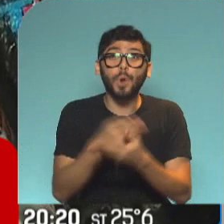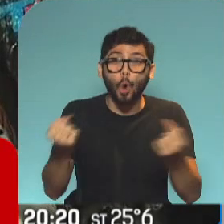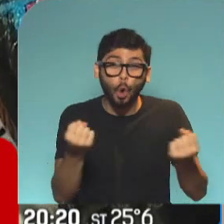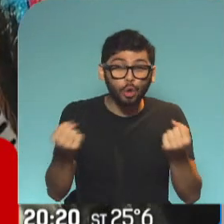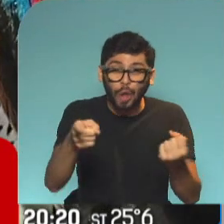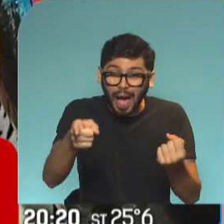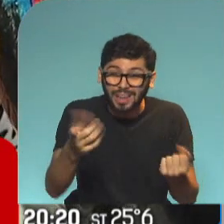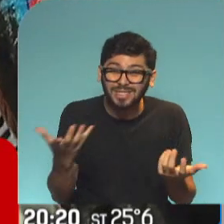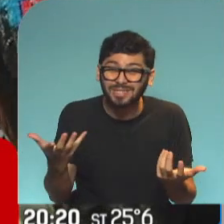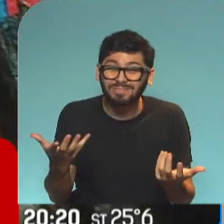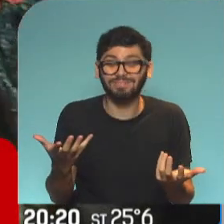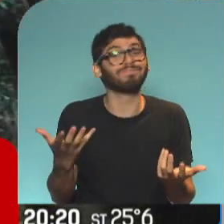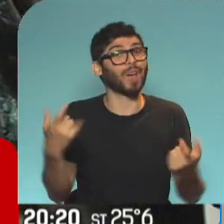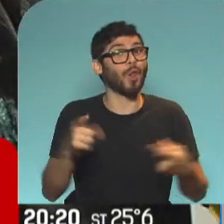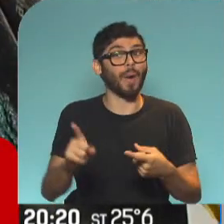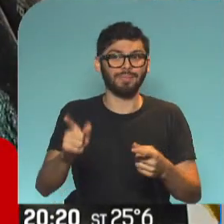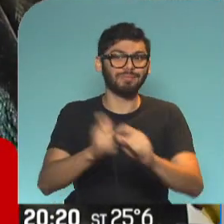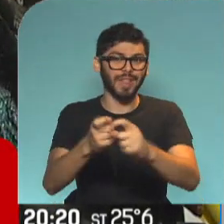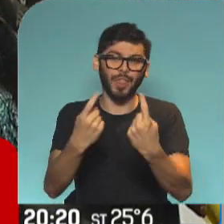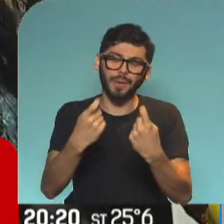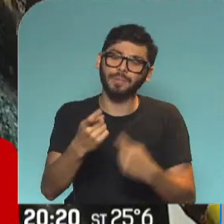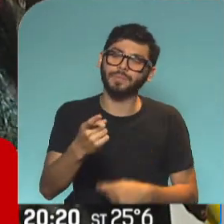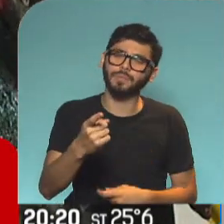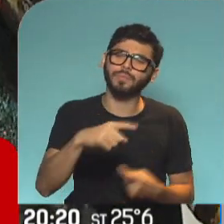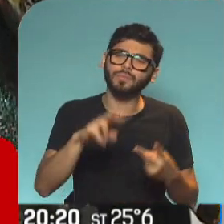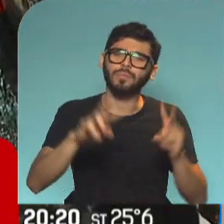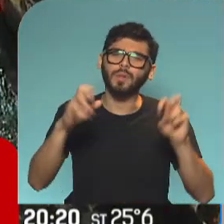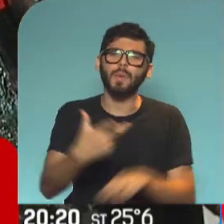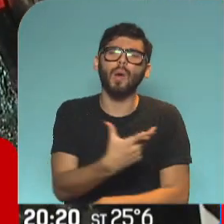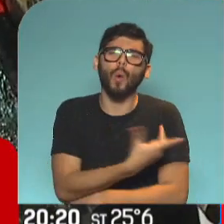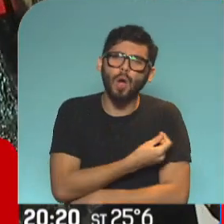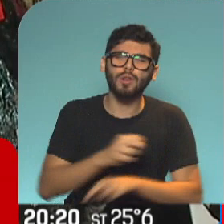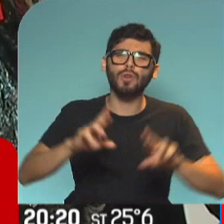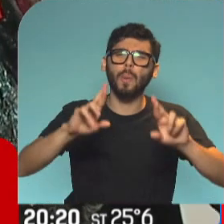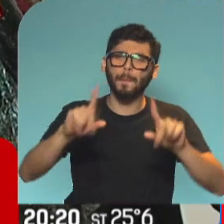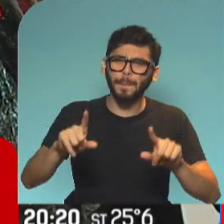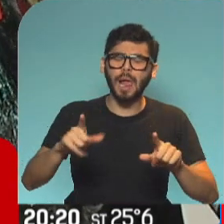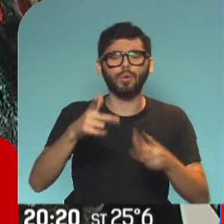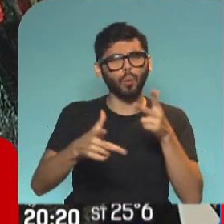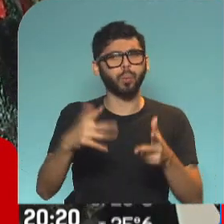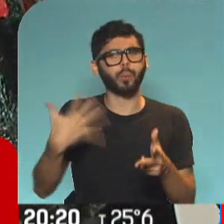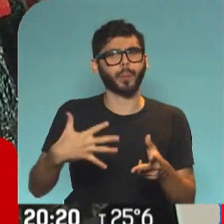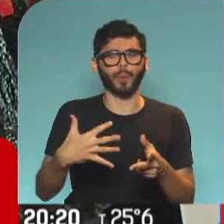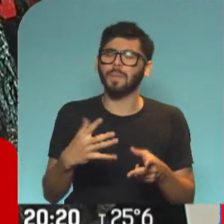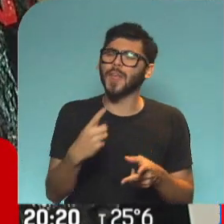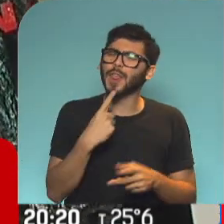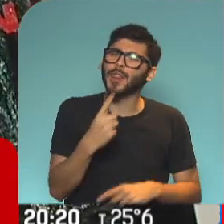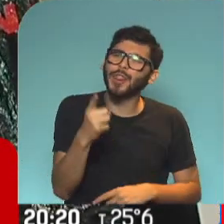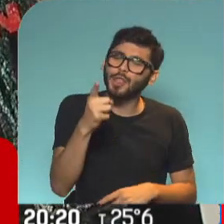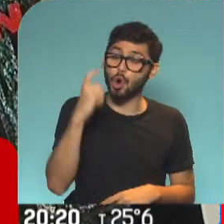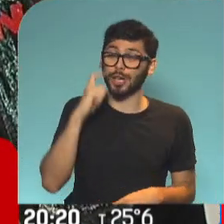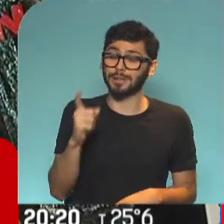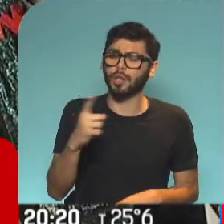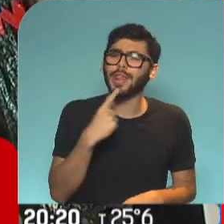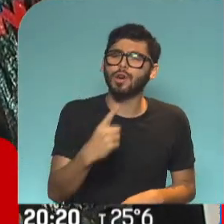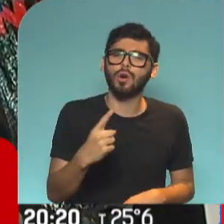el gobernador habló de la vacunación, del plan de vacunación, muy exclusivamente. Dijo que